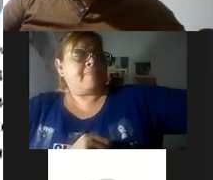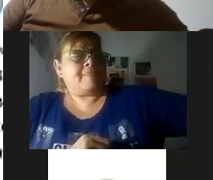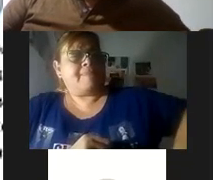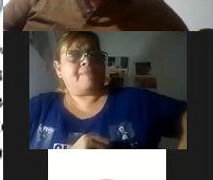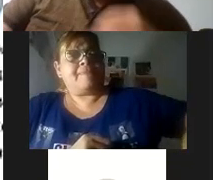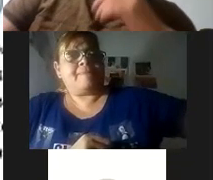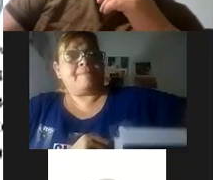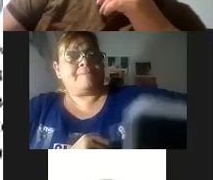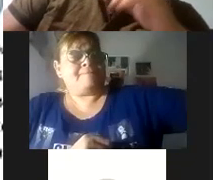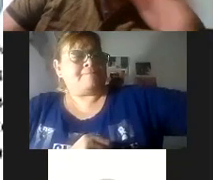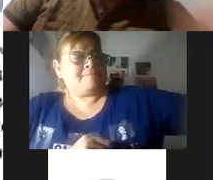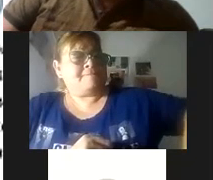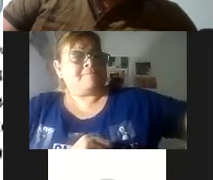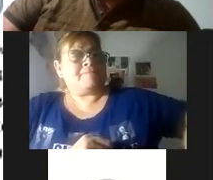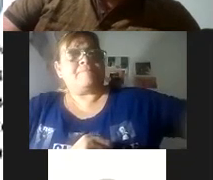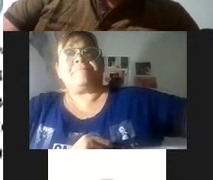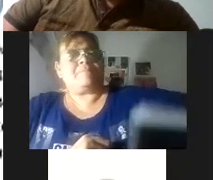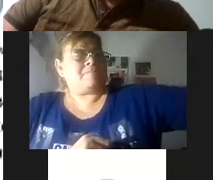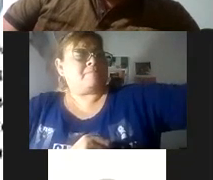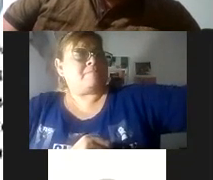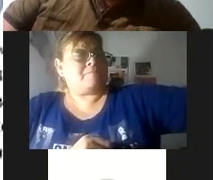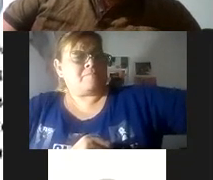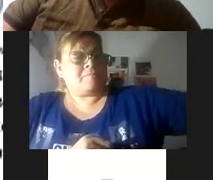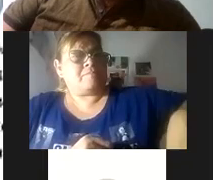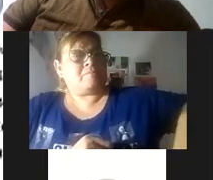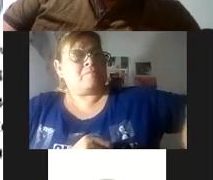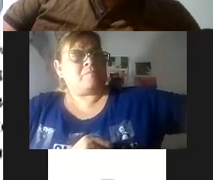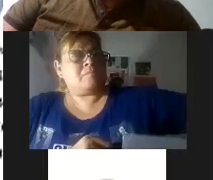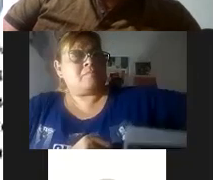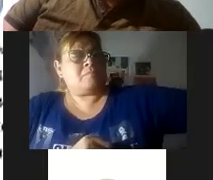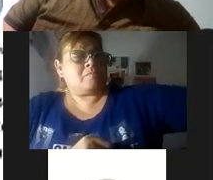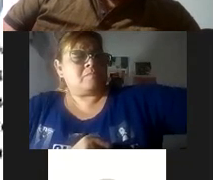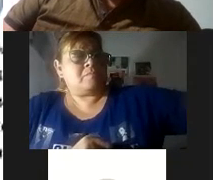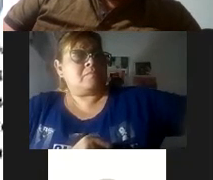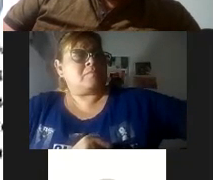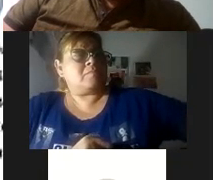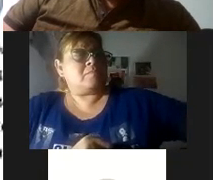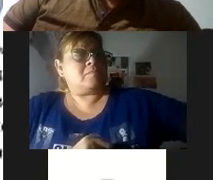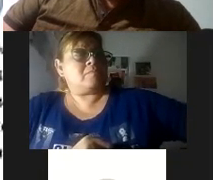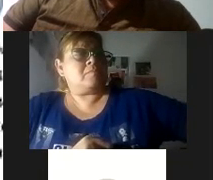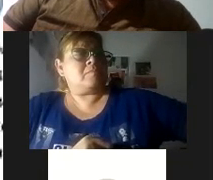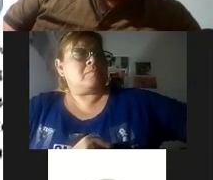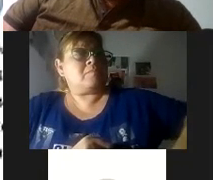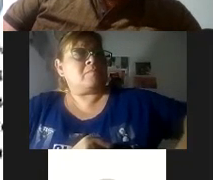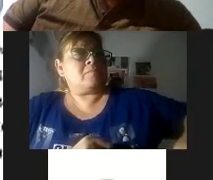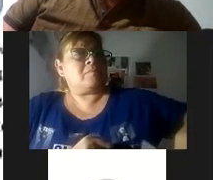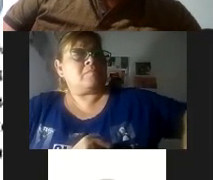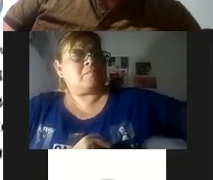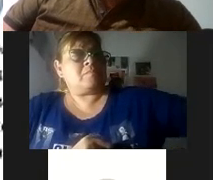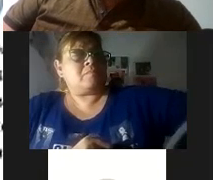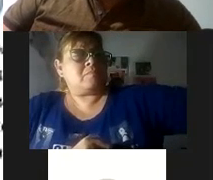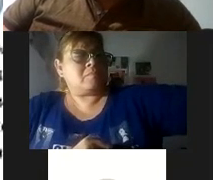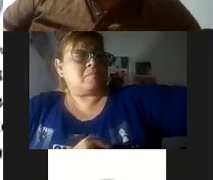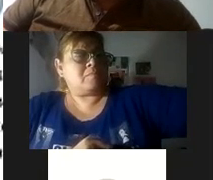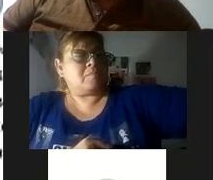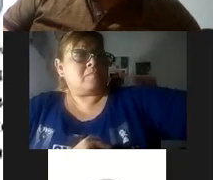Y le vamos a dar nombres específicos. Al cuerpo, que es uno solo, lo vamos a